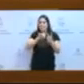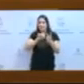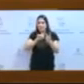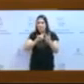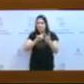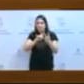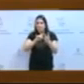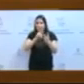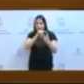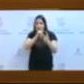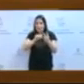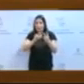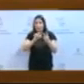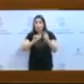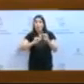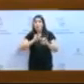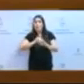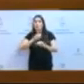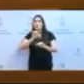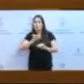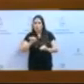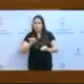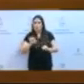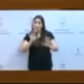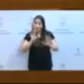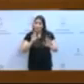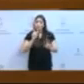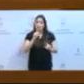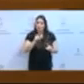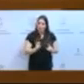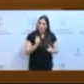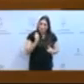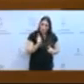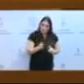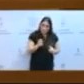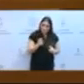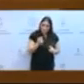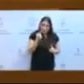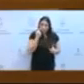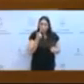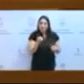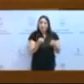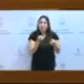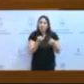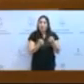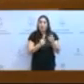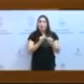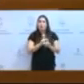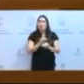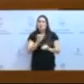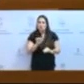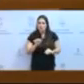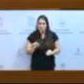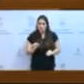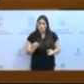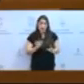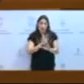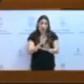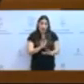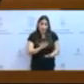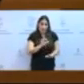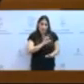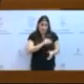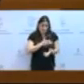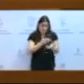de la medida. Pero es que también su señoría es el que hace el seguimiento de ese cumplimiento. En definitiva, señorías, a